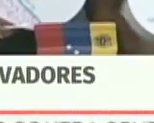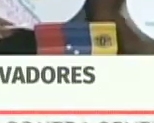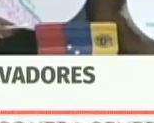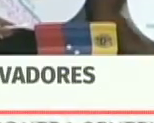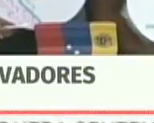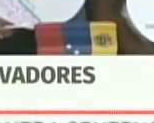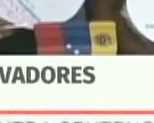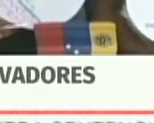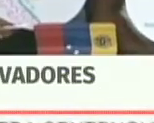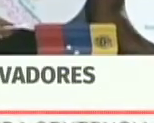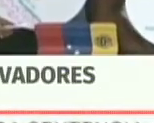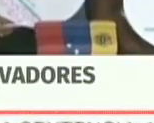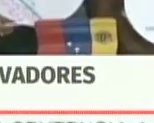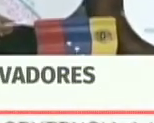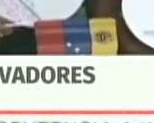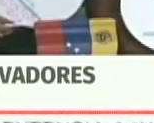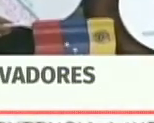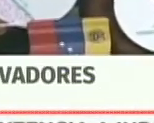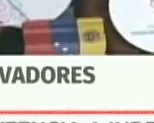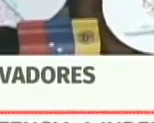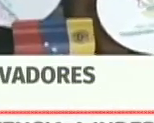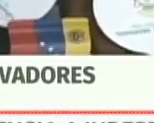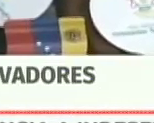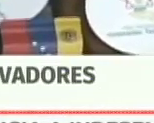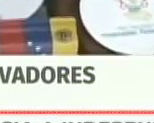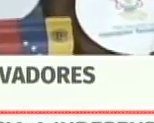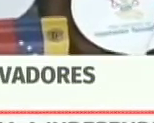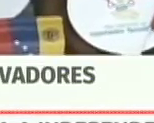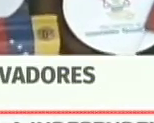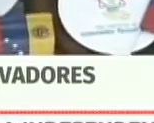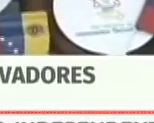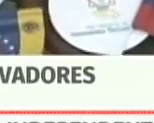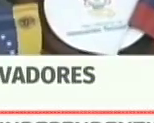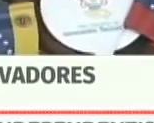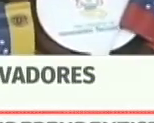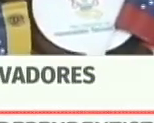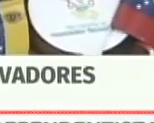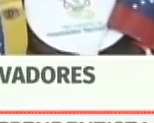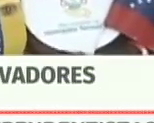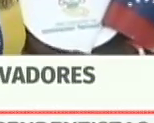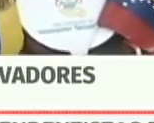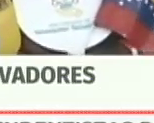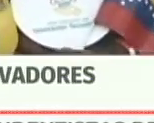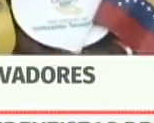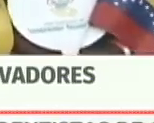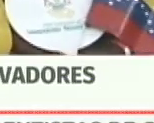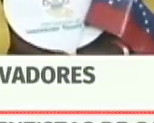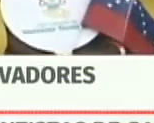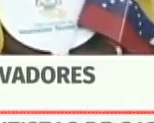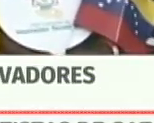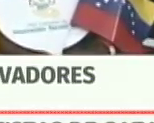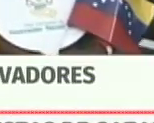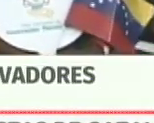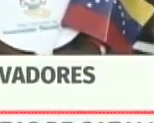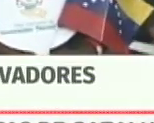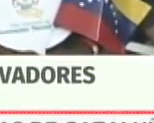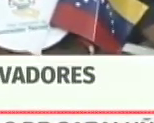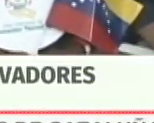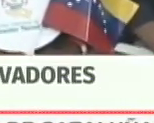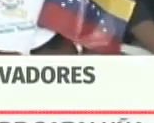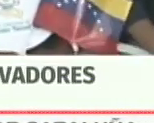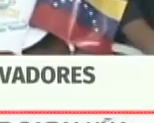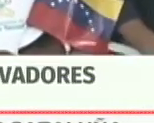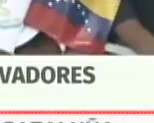la independencia tecnológica. Lo acompaña la vicepresidenta ejecutiva de la República, doctora Delcy Rodríguez, y la ministra del Poder Popular para